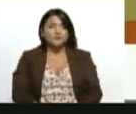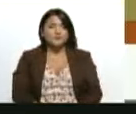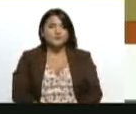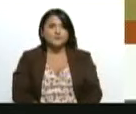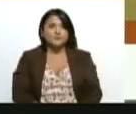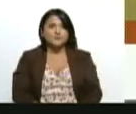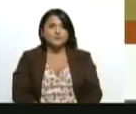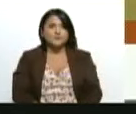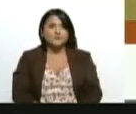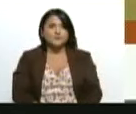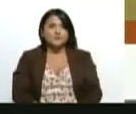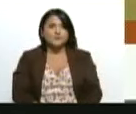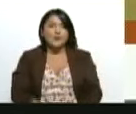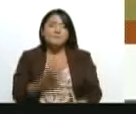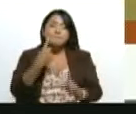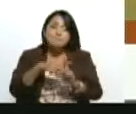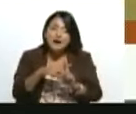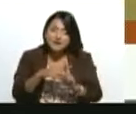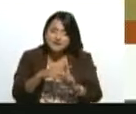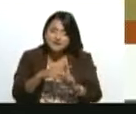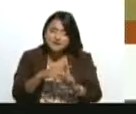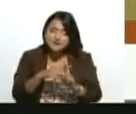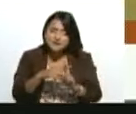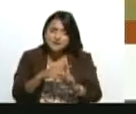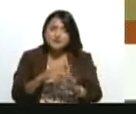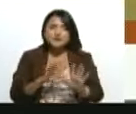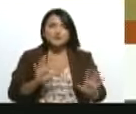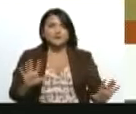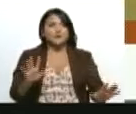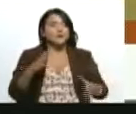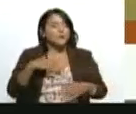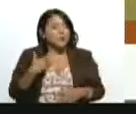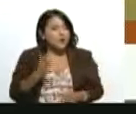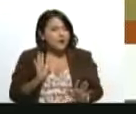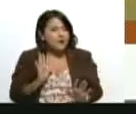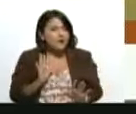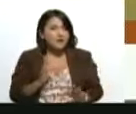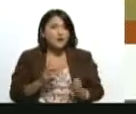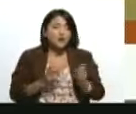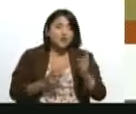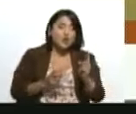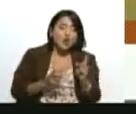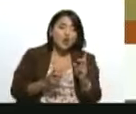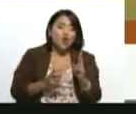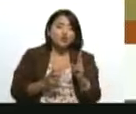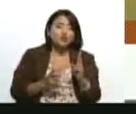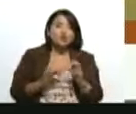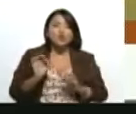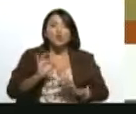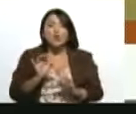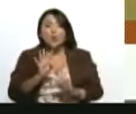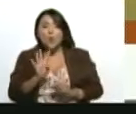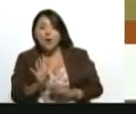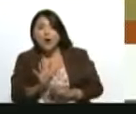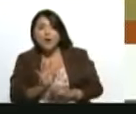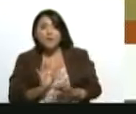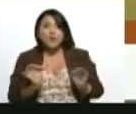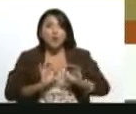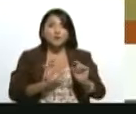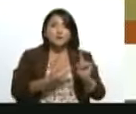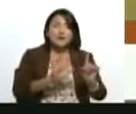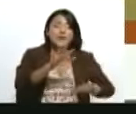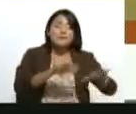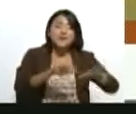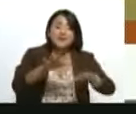Y debe tener al menos, eso puede ser 2, 4, 6, de acuerdo a la posibilidad,